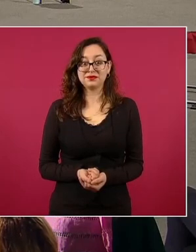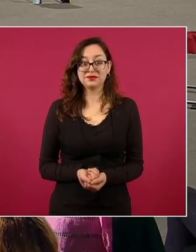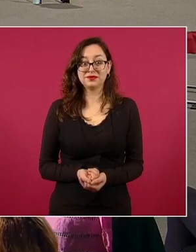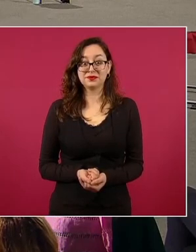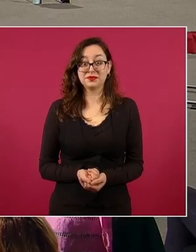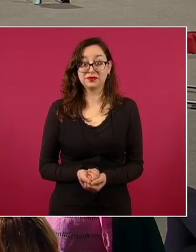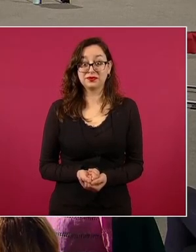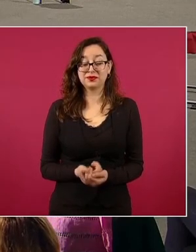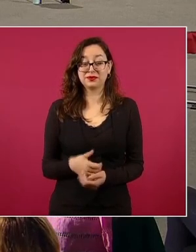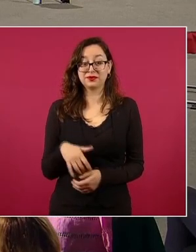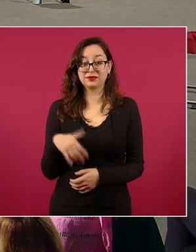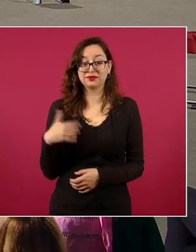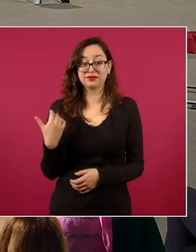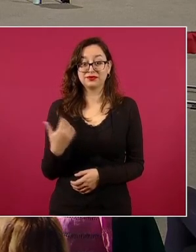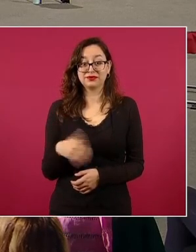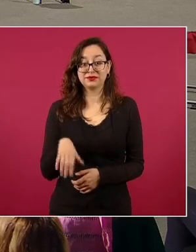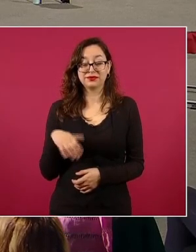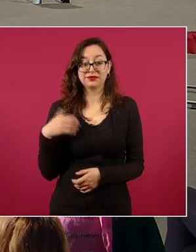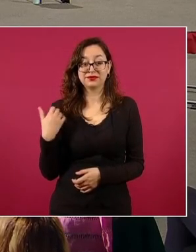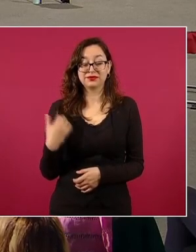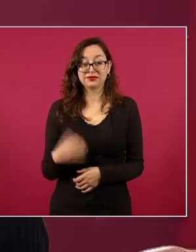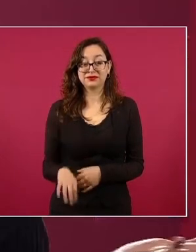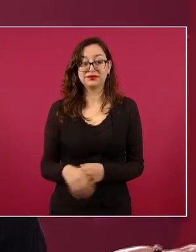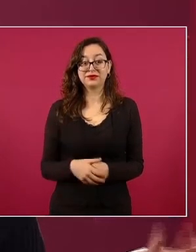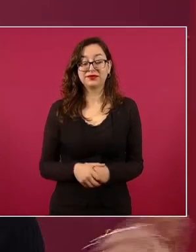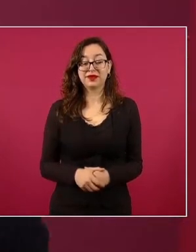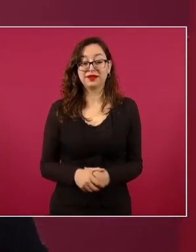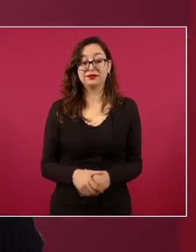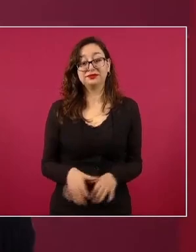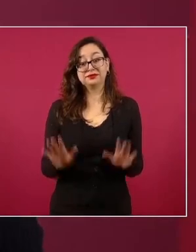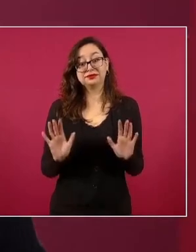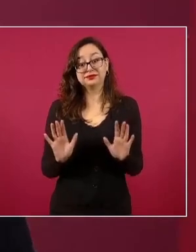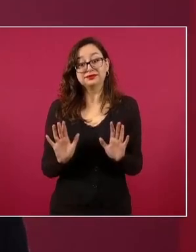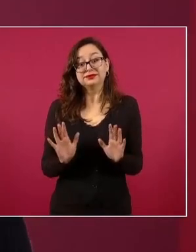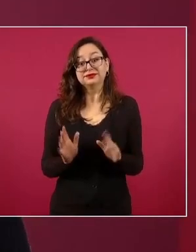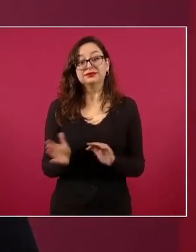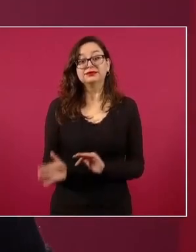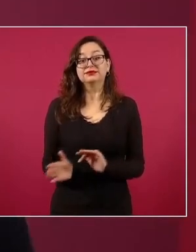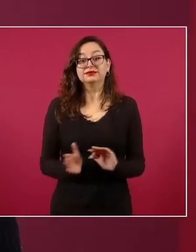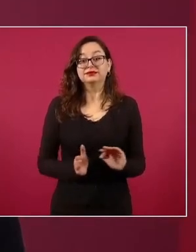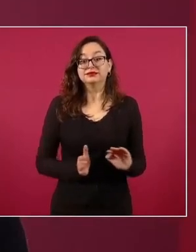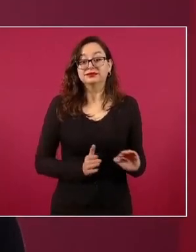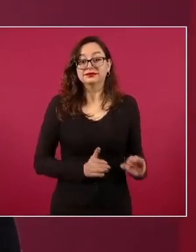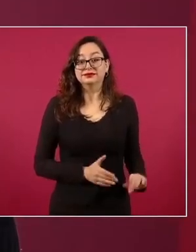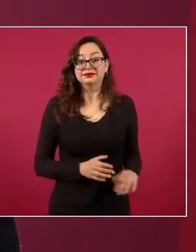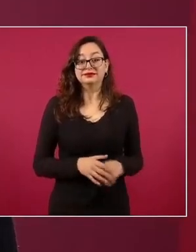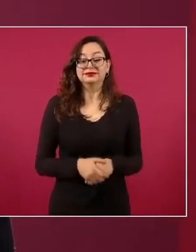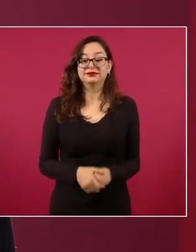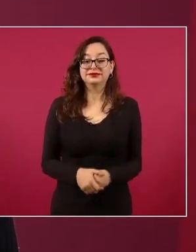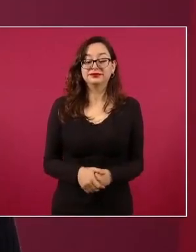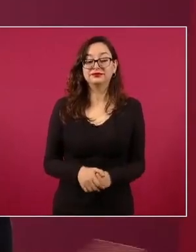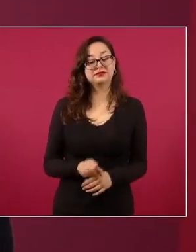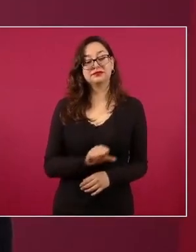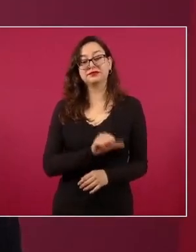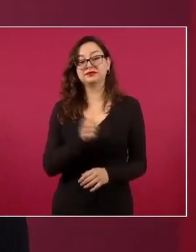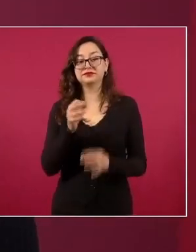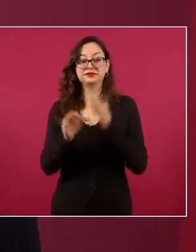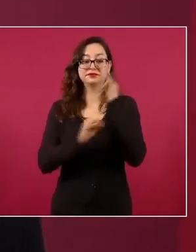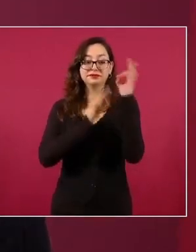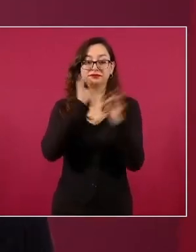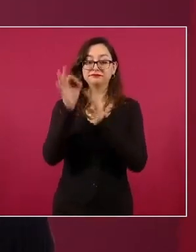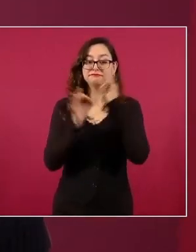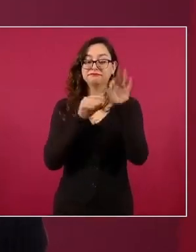Lo que hay que ver. En fin, otros episodios de la guerra de desinformación y de todas las